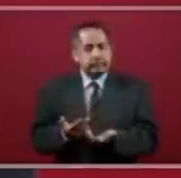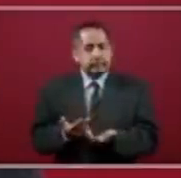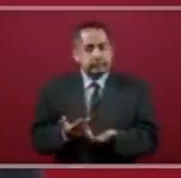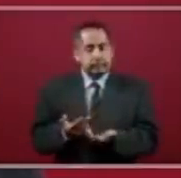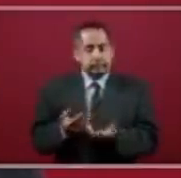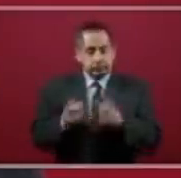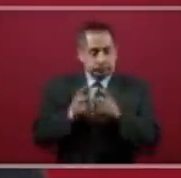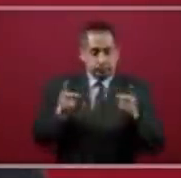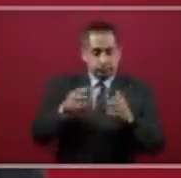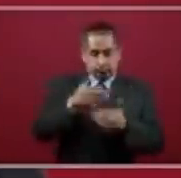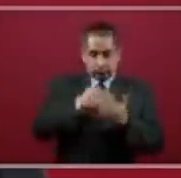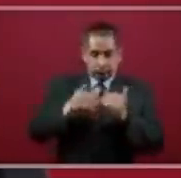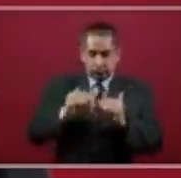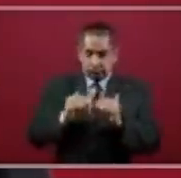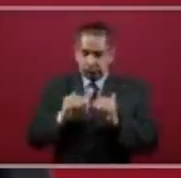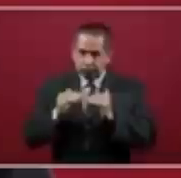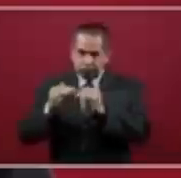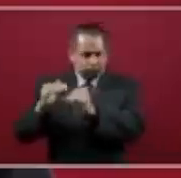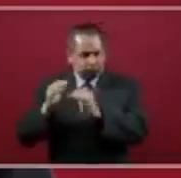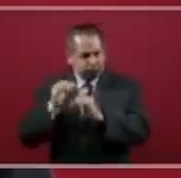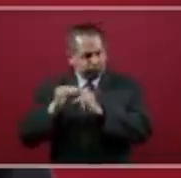un desarrollo equilibrado,